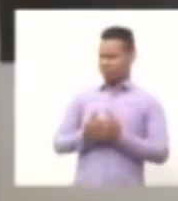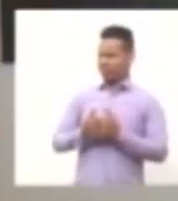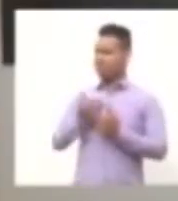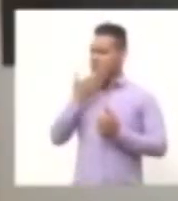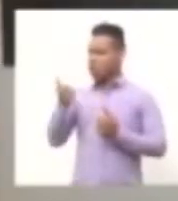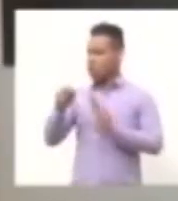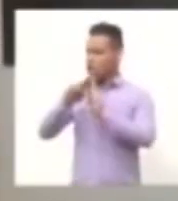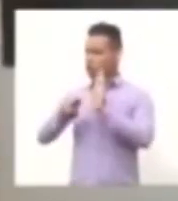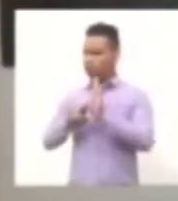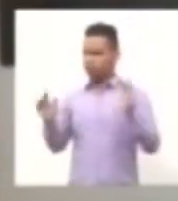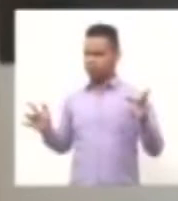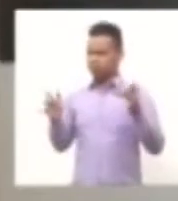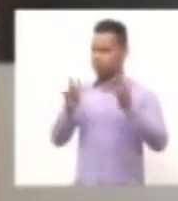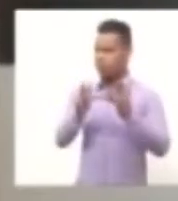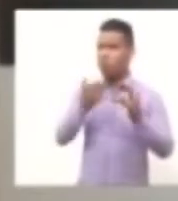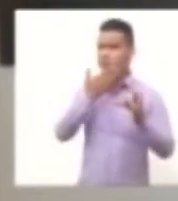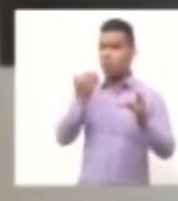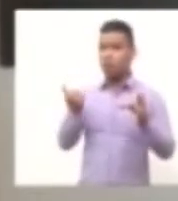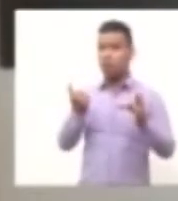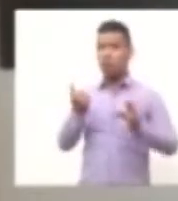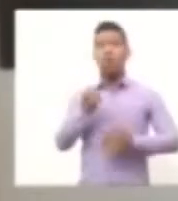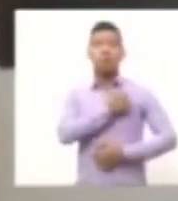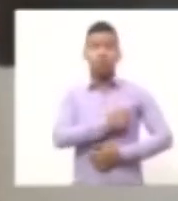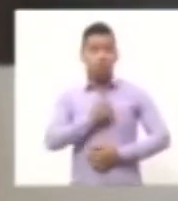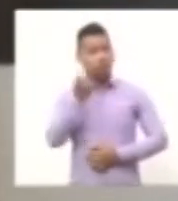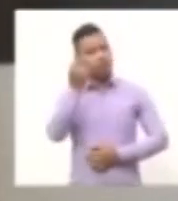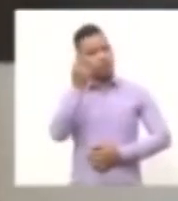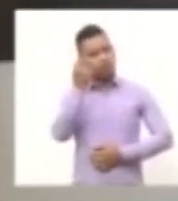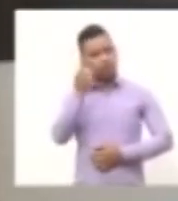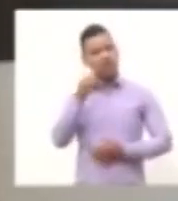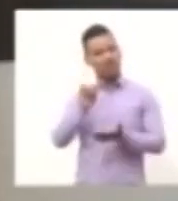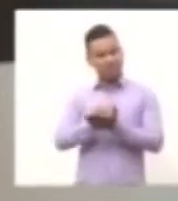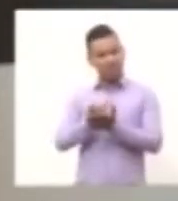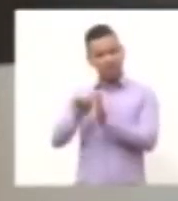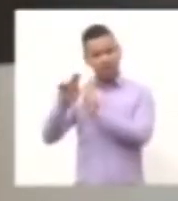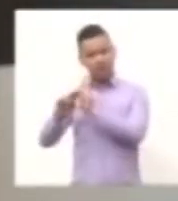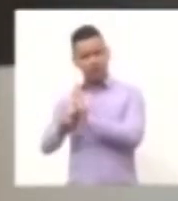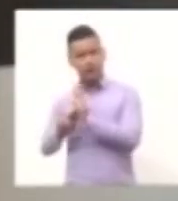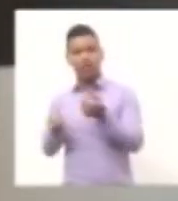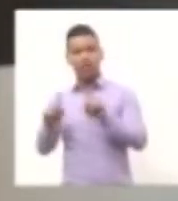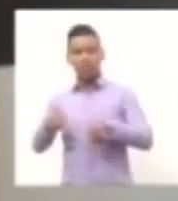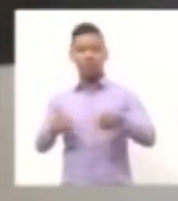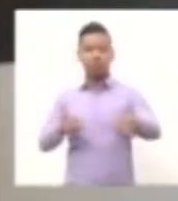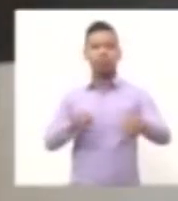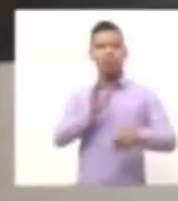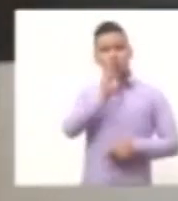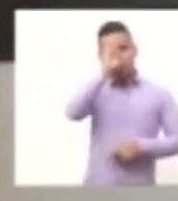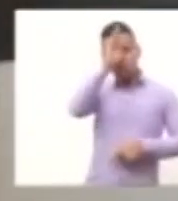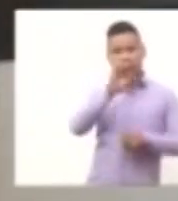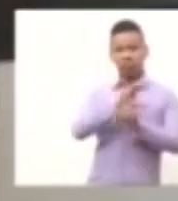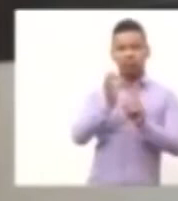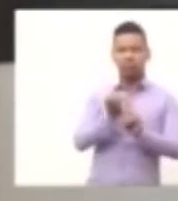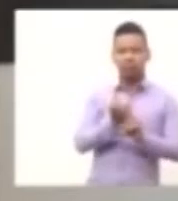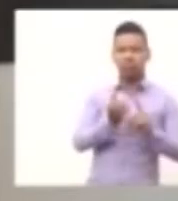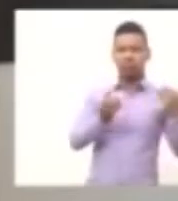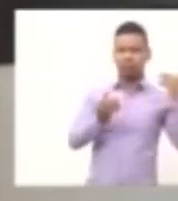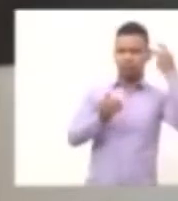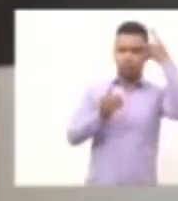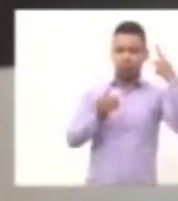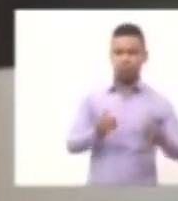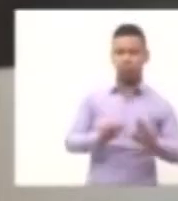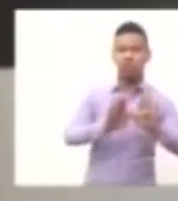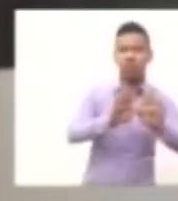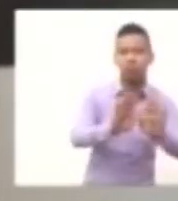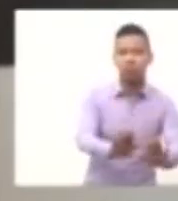costumbres. Entendamos esa parte precautelativa, pero entendamos también la parte sociocultural y sociológica, antropológica, que es la